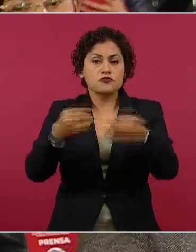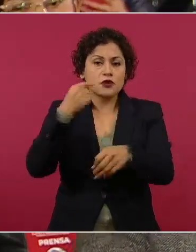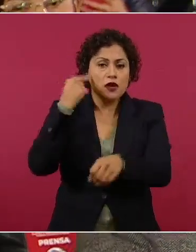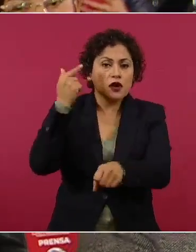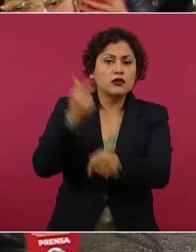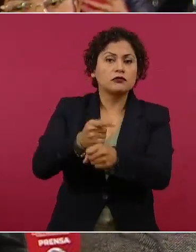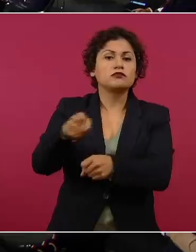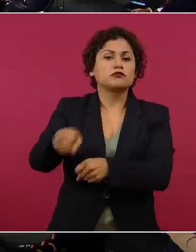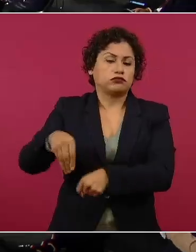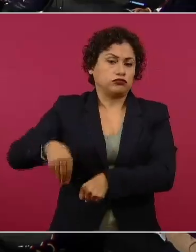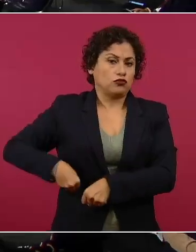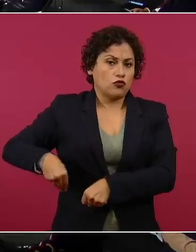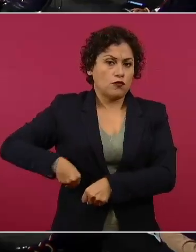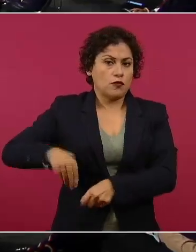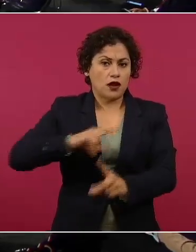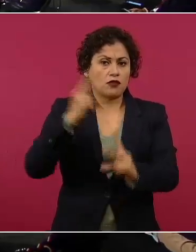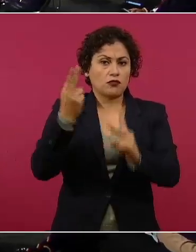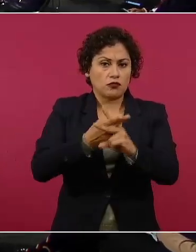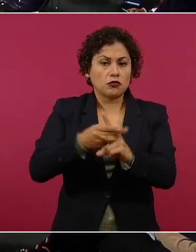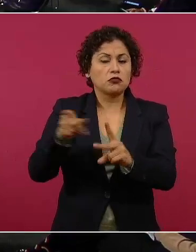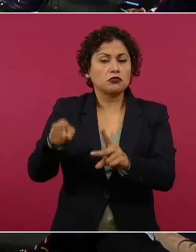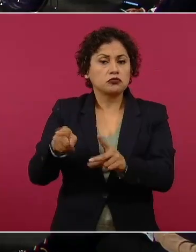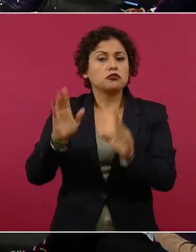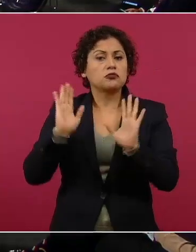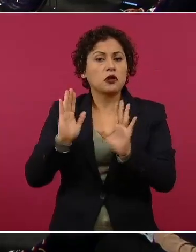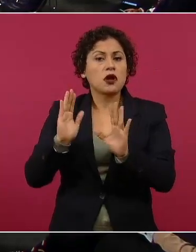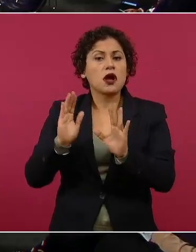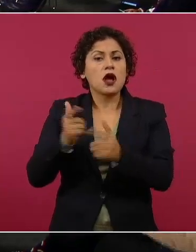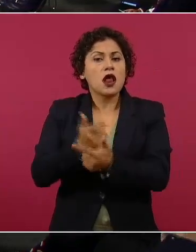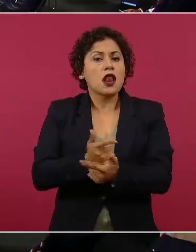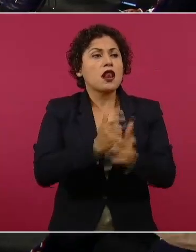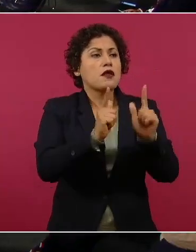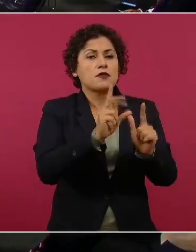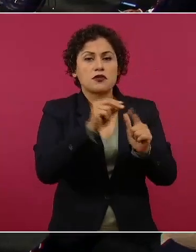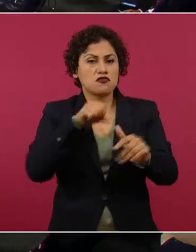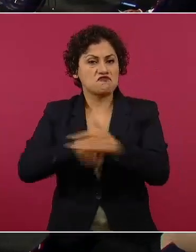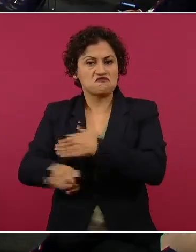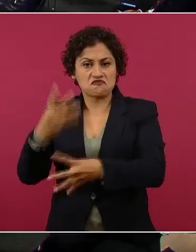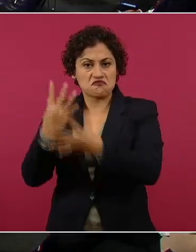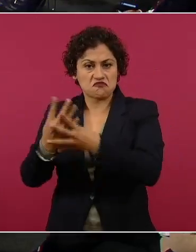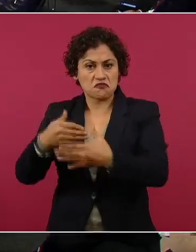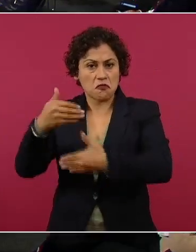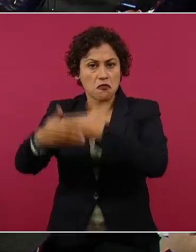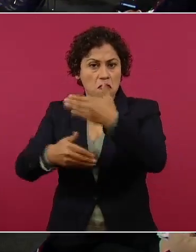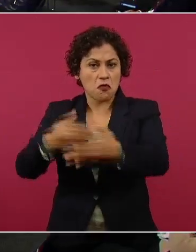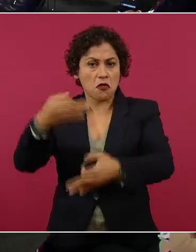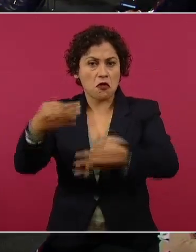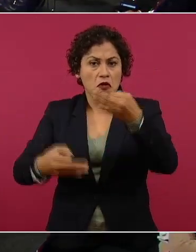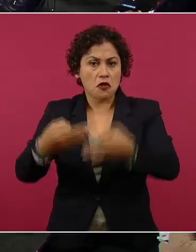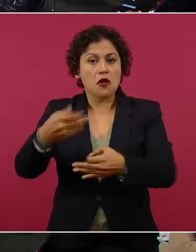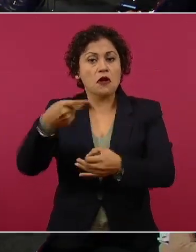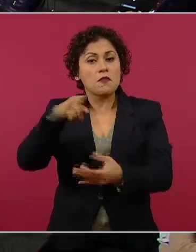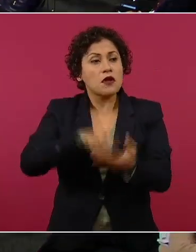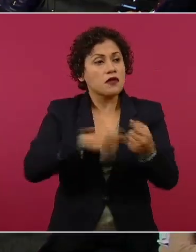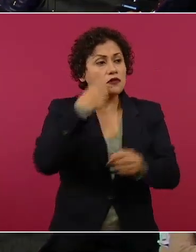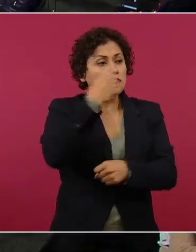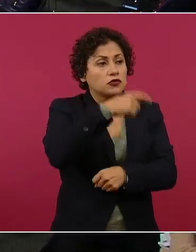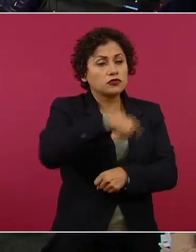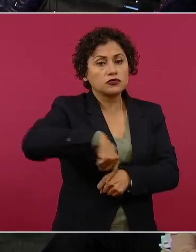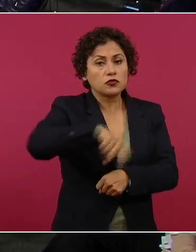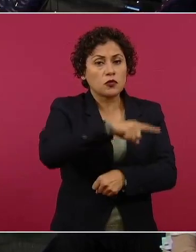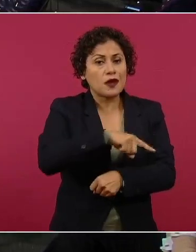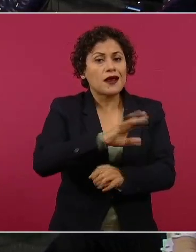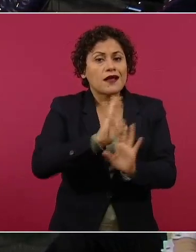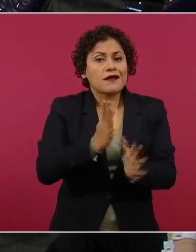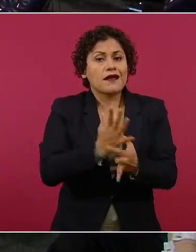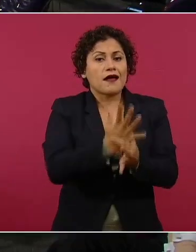culposo y aún así no se les permitió continuar el proceso en libertad. Muy por el contrario, integrantes de la comunidad escolar señalan que hay evidencia